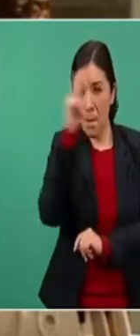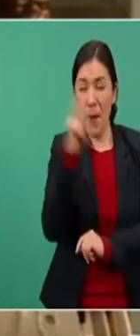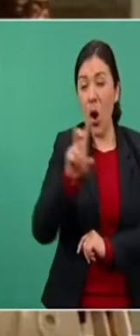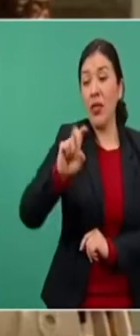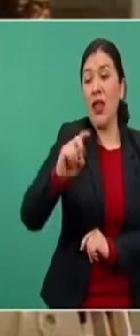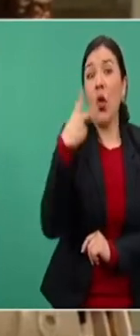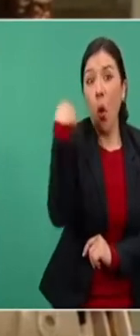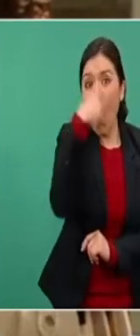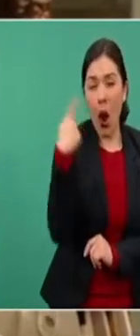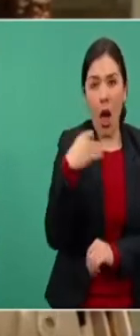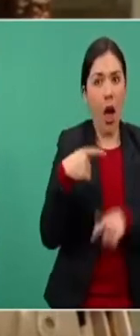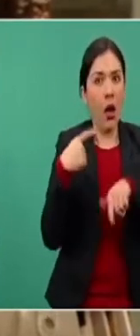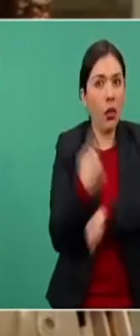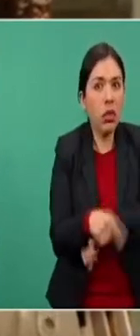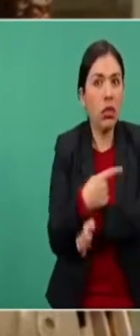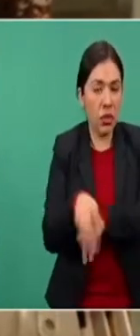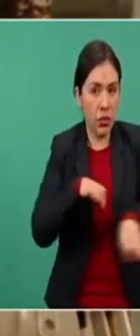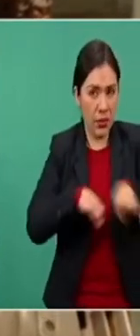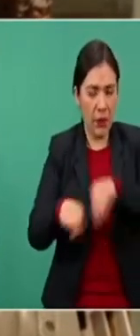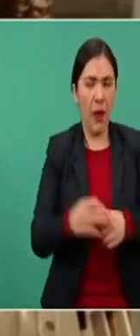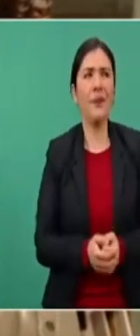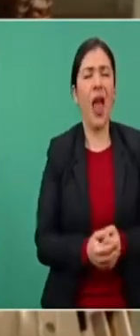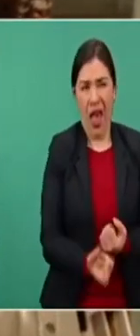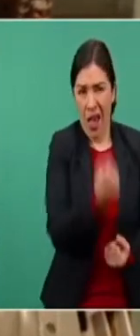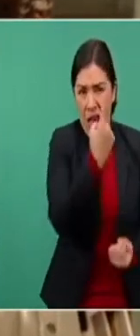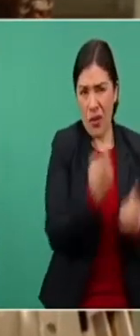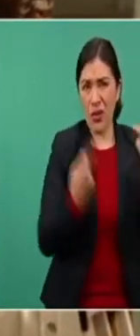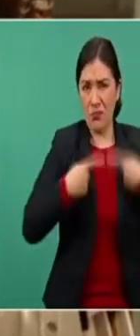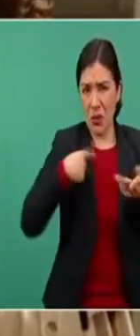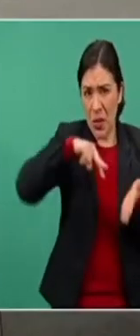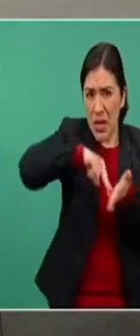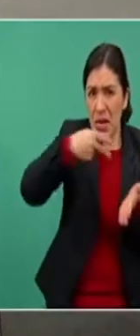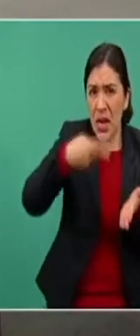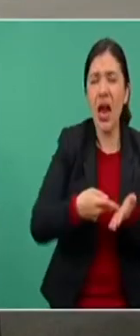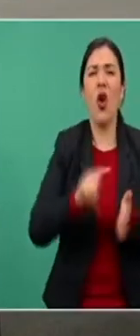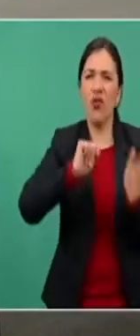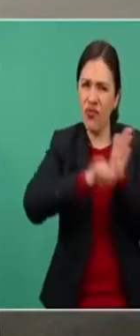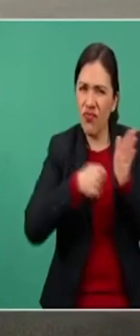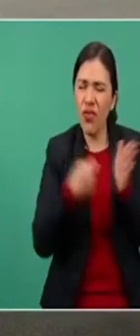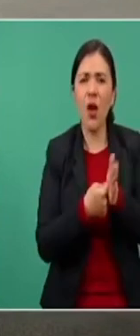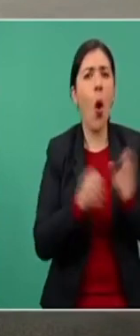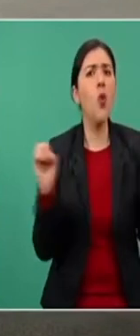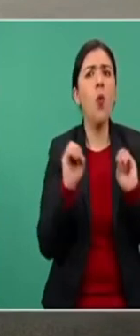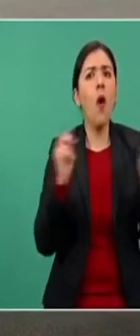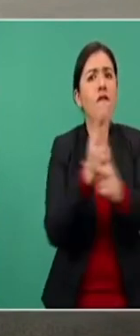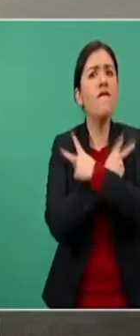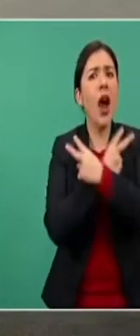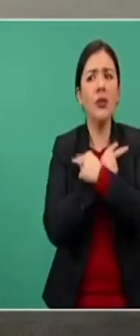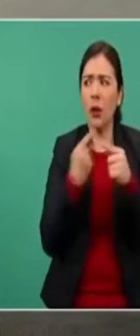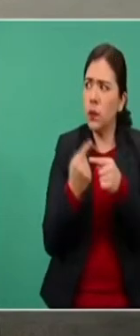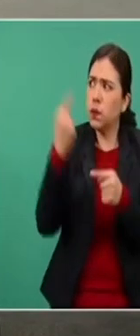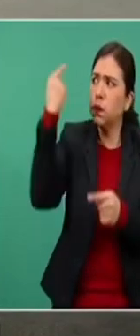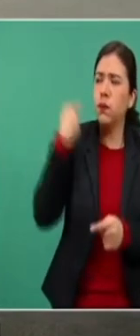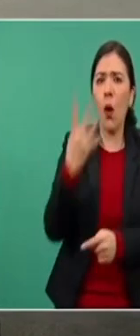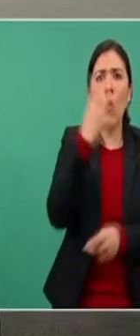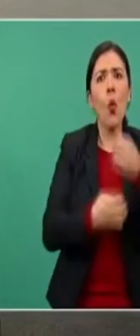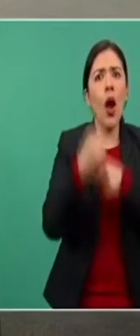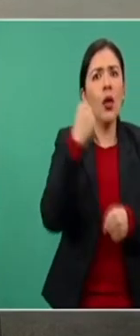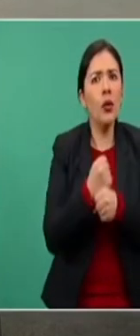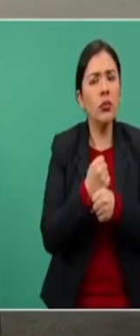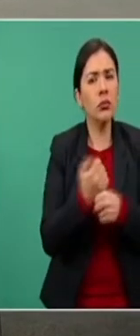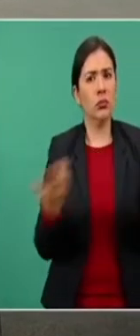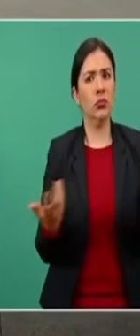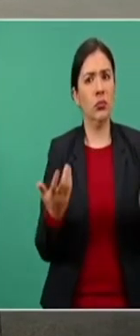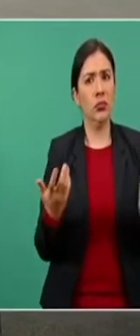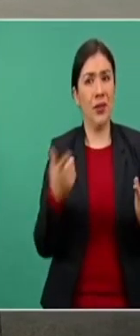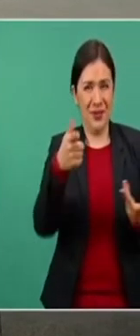horas. Además, hay algunos ingenieros y técnicos que no han tenido vacaciones en 4 años, desde que empezó